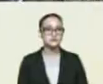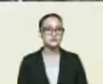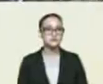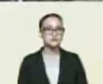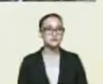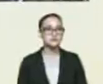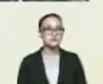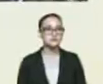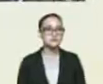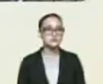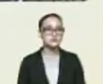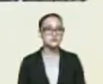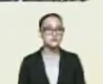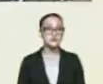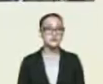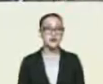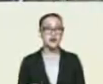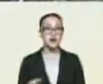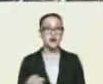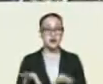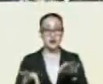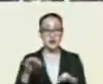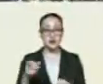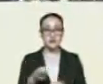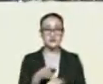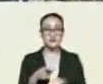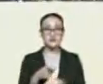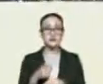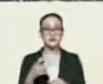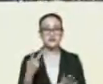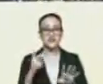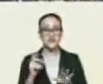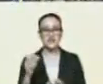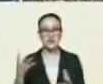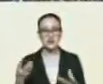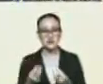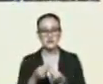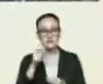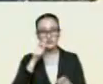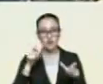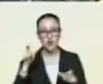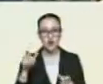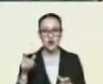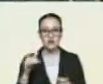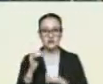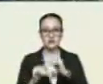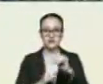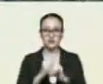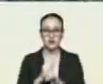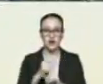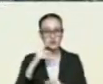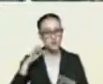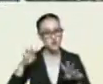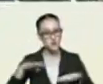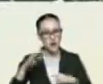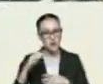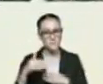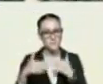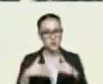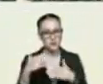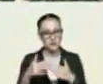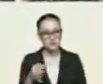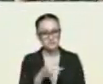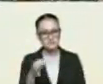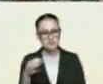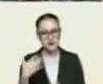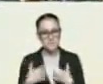Como les mencionaba, para estas elecciones regionales más de 70 acompañantes internacionales participaron para certificar la confiabilidad del proceso y